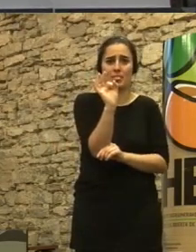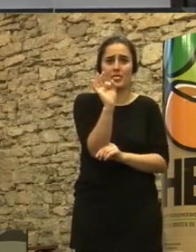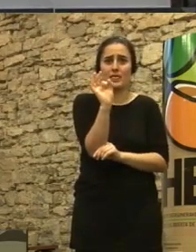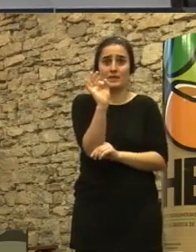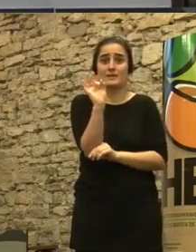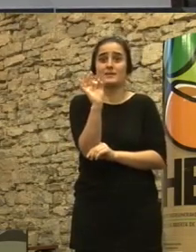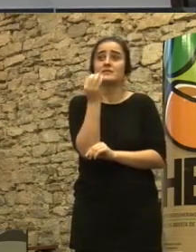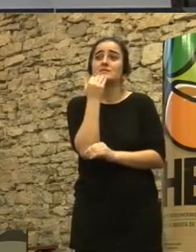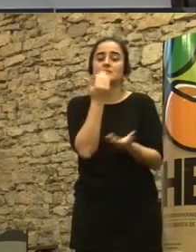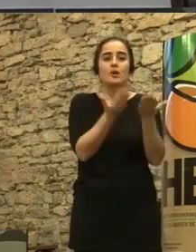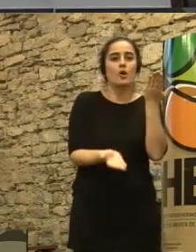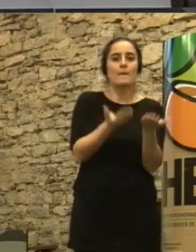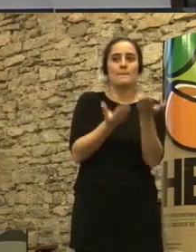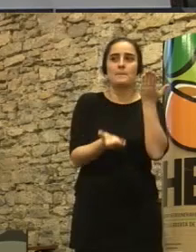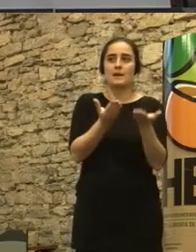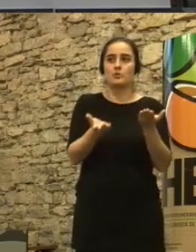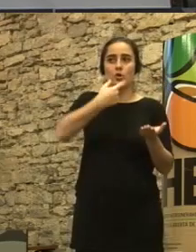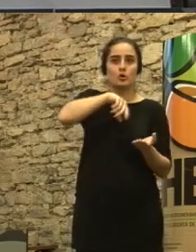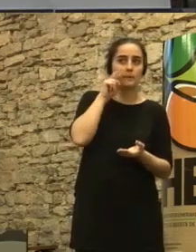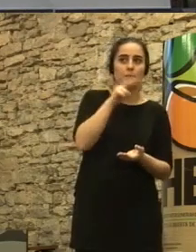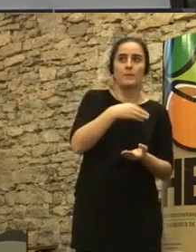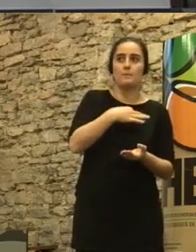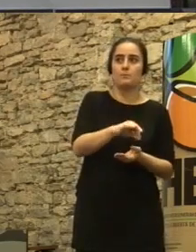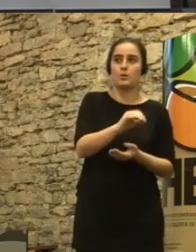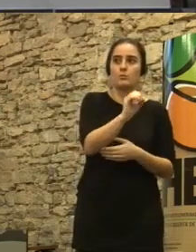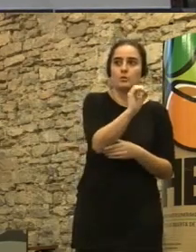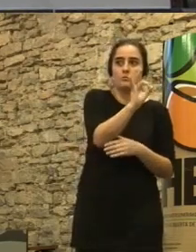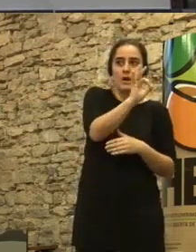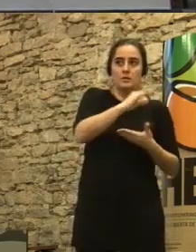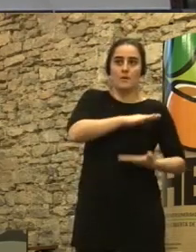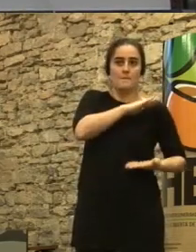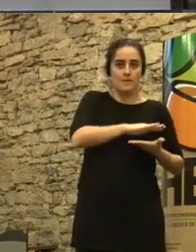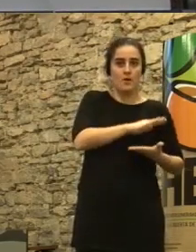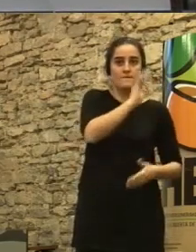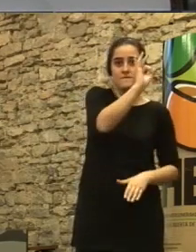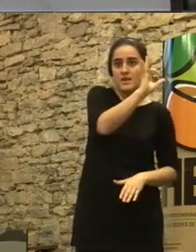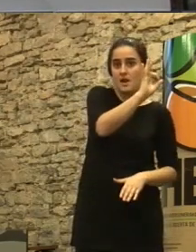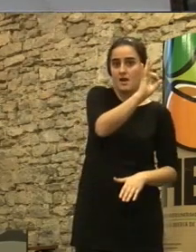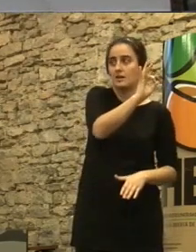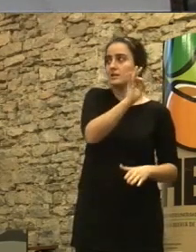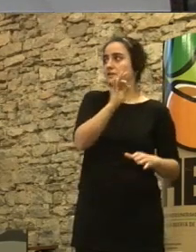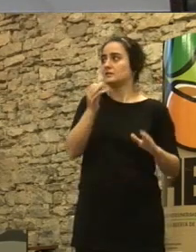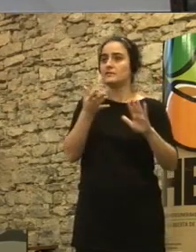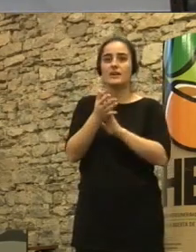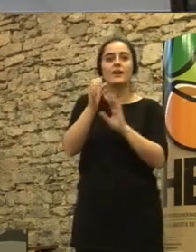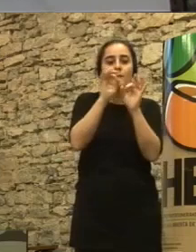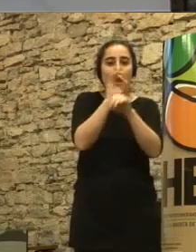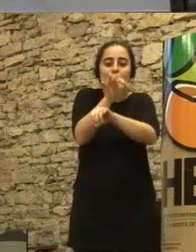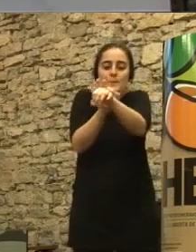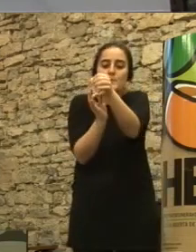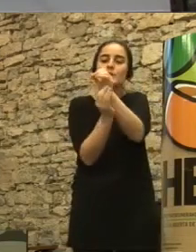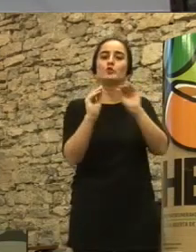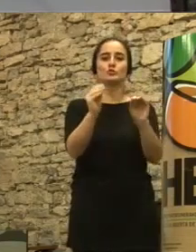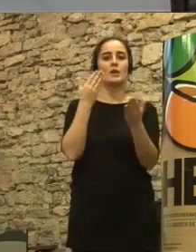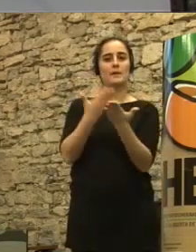comparada con la que eso podemos ver en una mamografía. Se va con las pelotitas por la vida